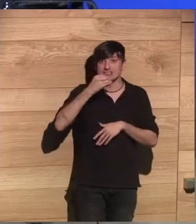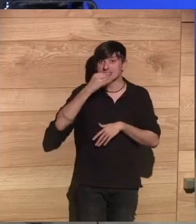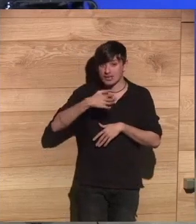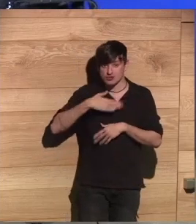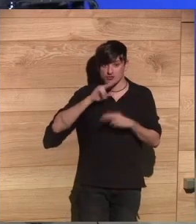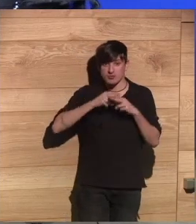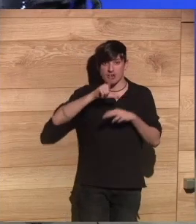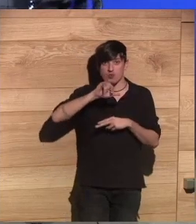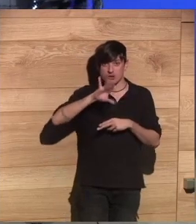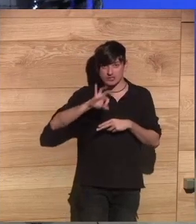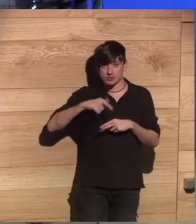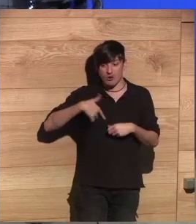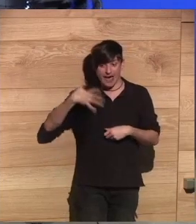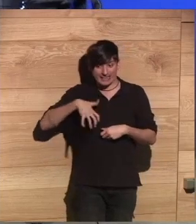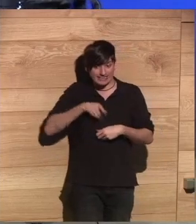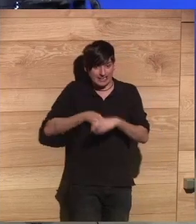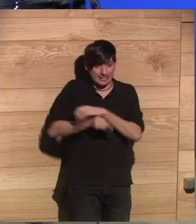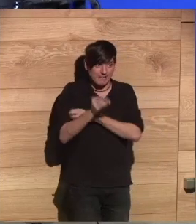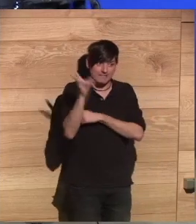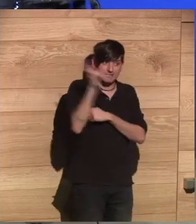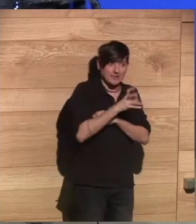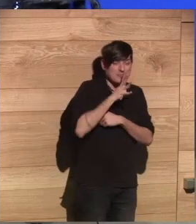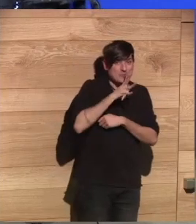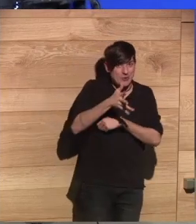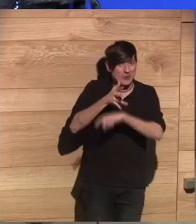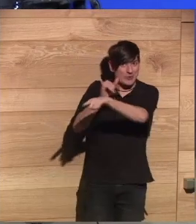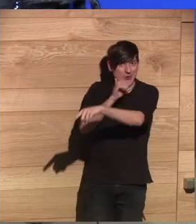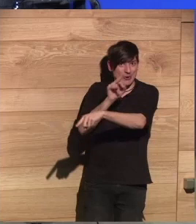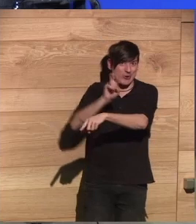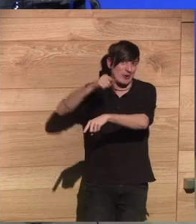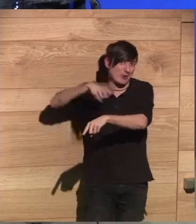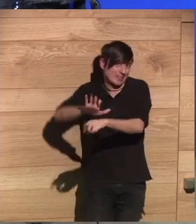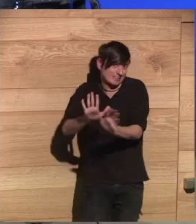soy de Argentina y tengo que reconocer que vine más por Jorge que por Pablo.